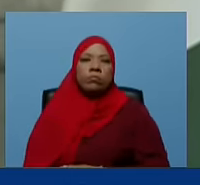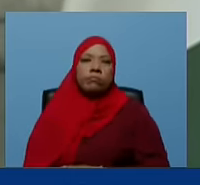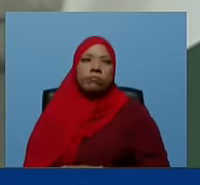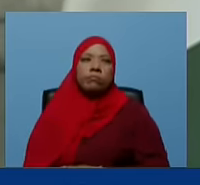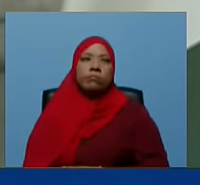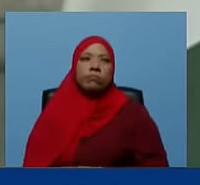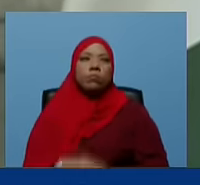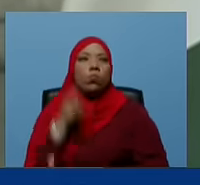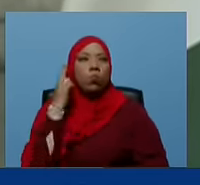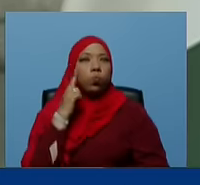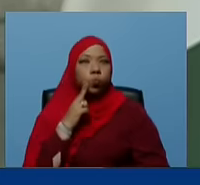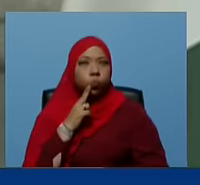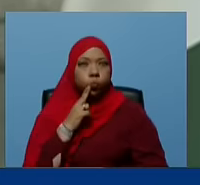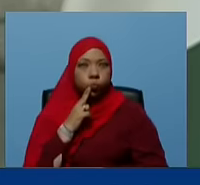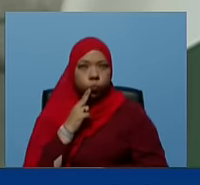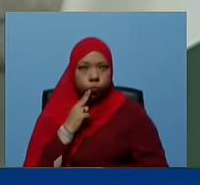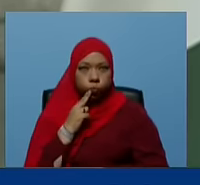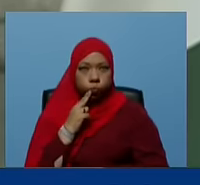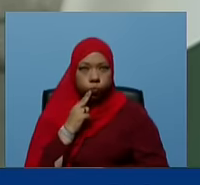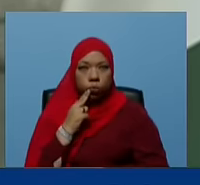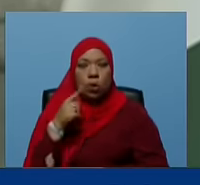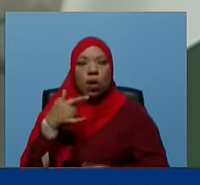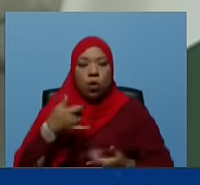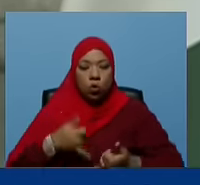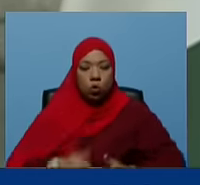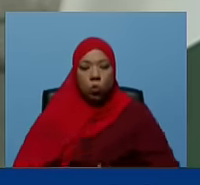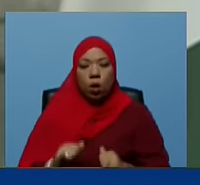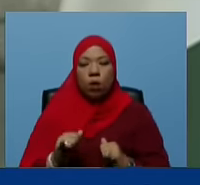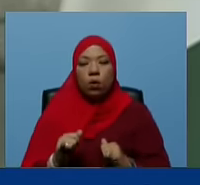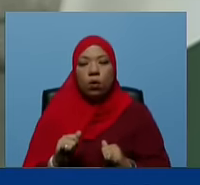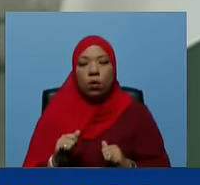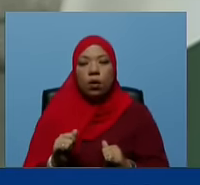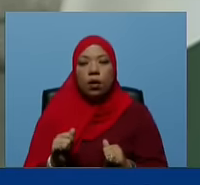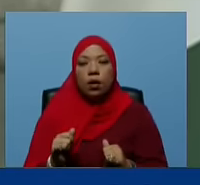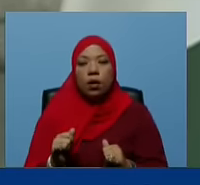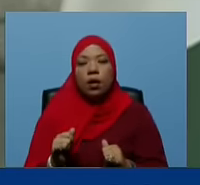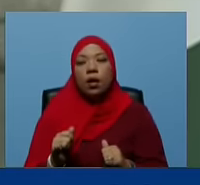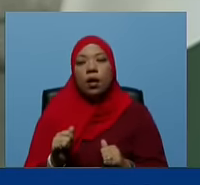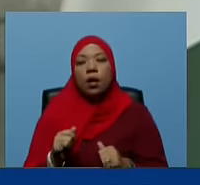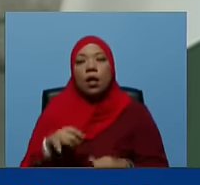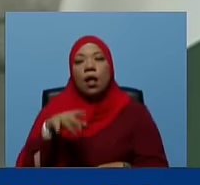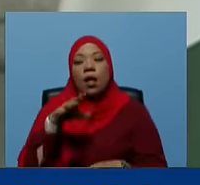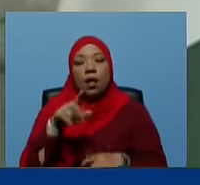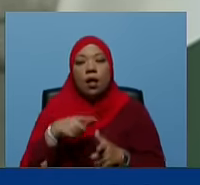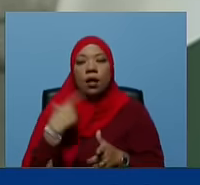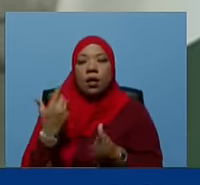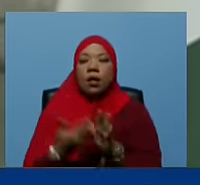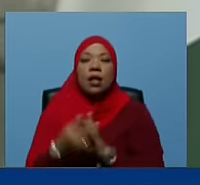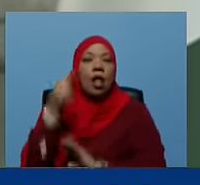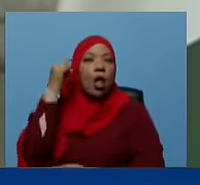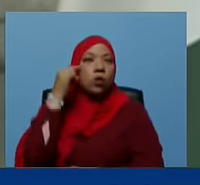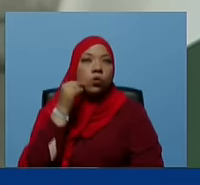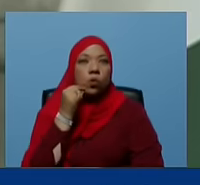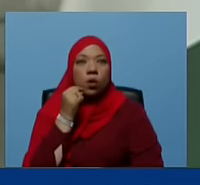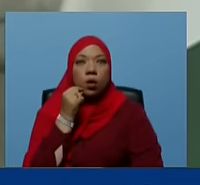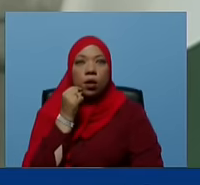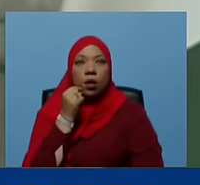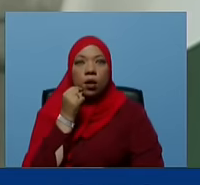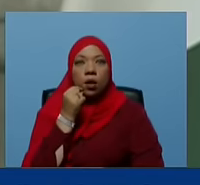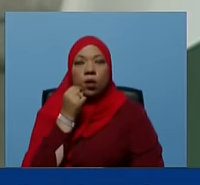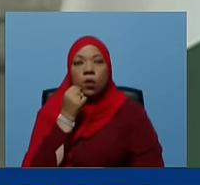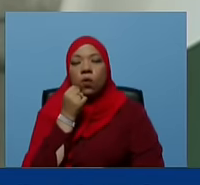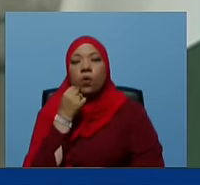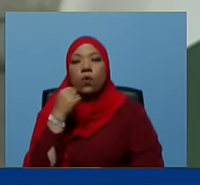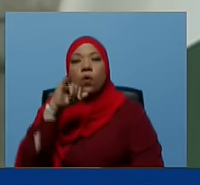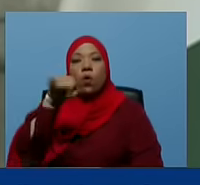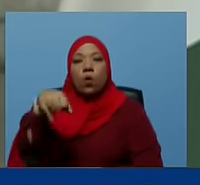Allí Bolívar, y acá su hijo, Antonio José de Sucre, quien en la batalla de